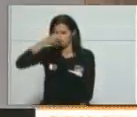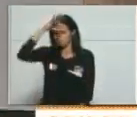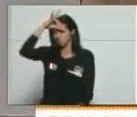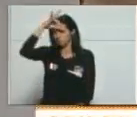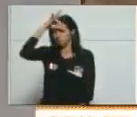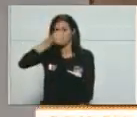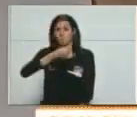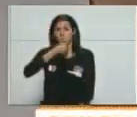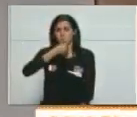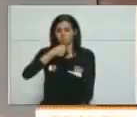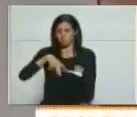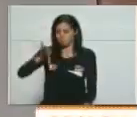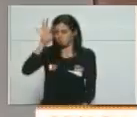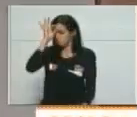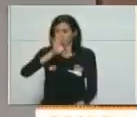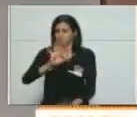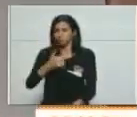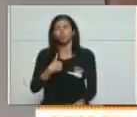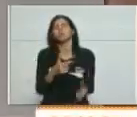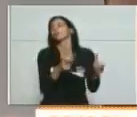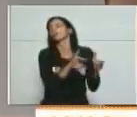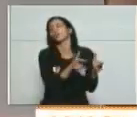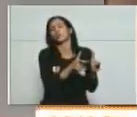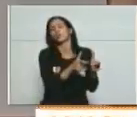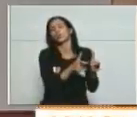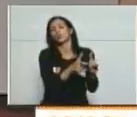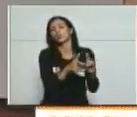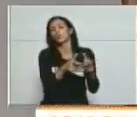Se lo juro, yo estaba en una reunión